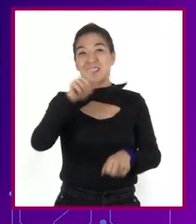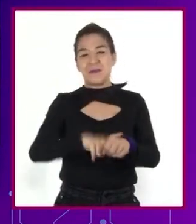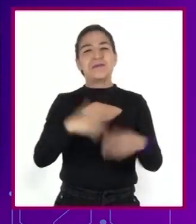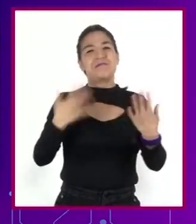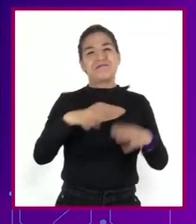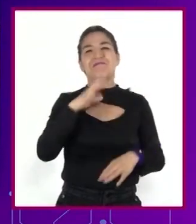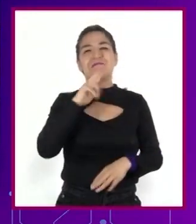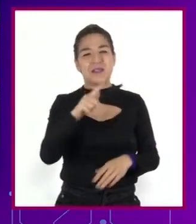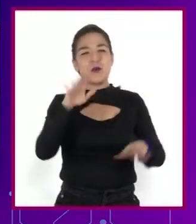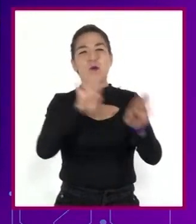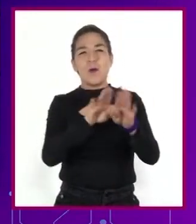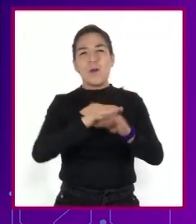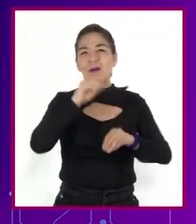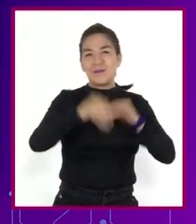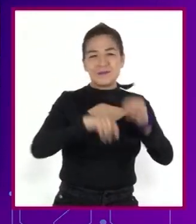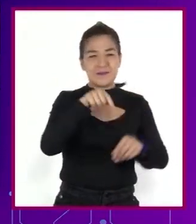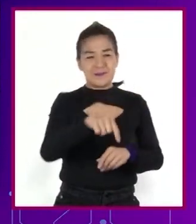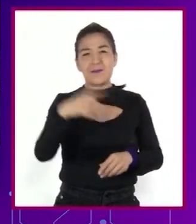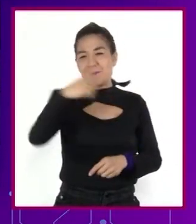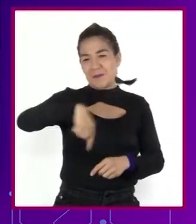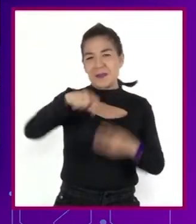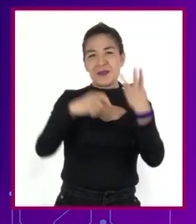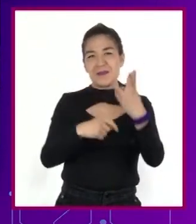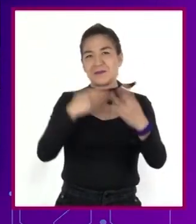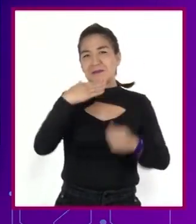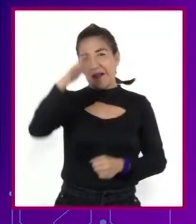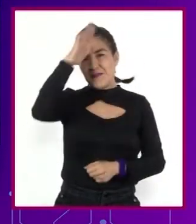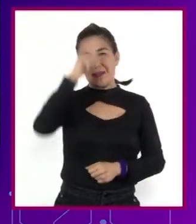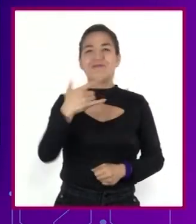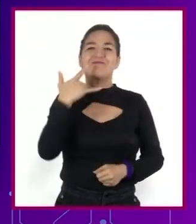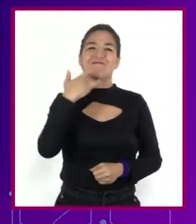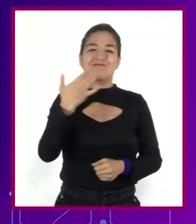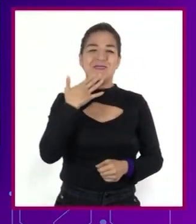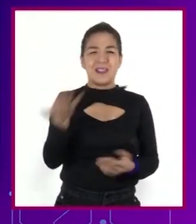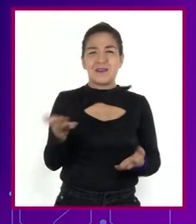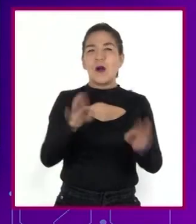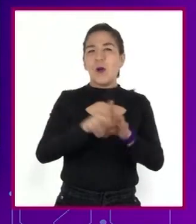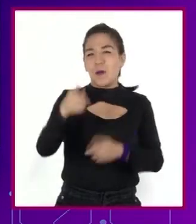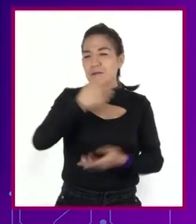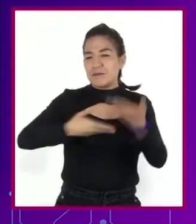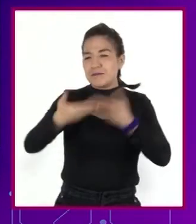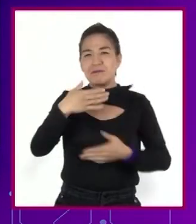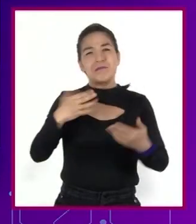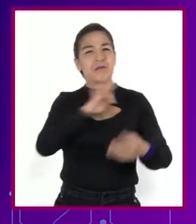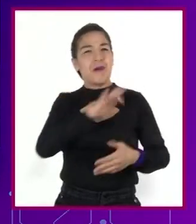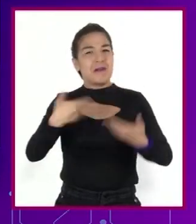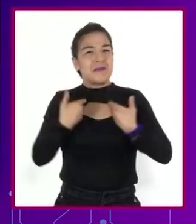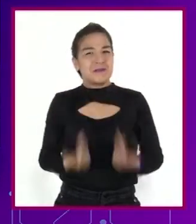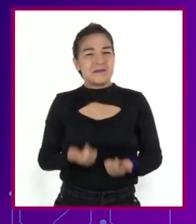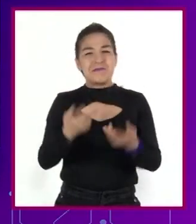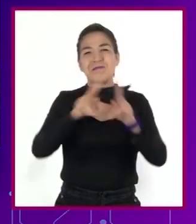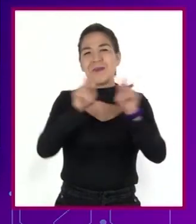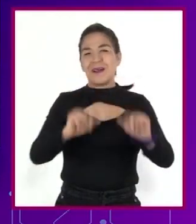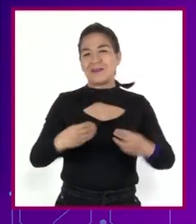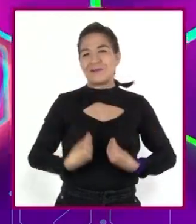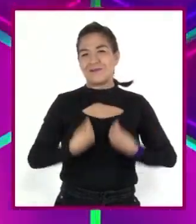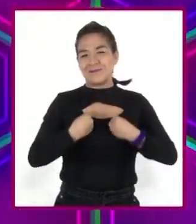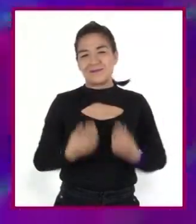Analizando objetivamente la situación, nos pusimos de acuerdo. ¡Lo logramos! No es tan difícil entendernos y vivir en paz.